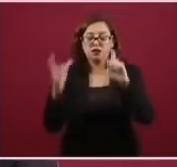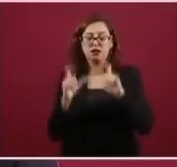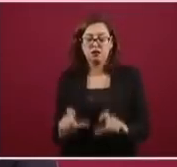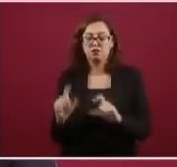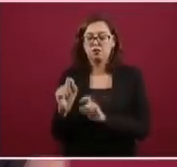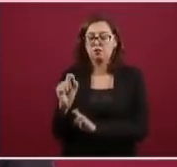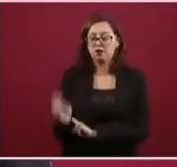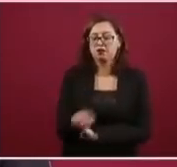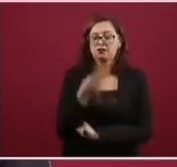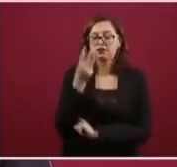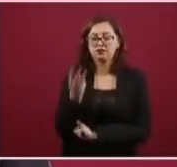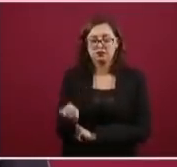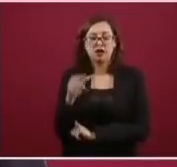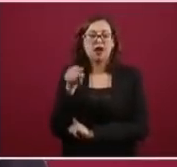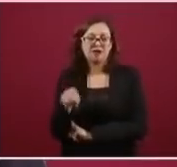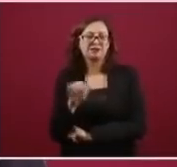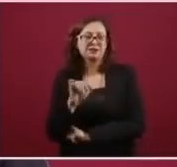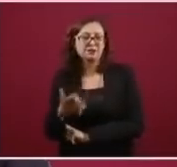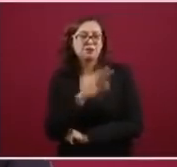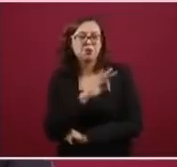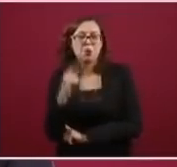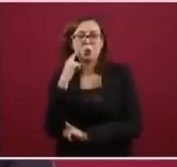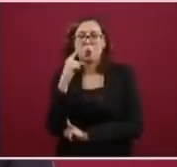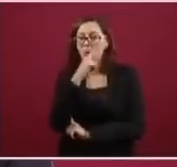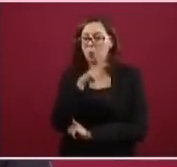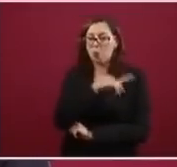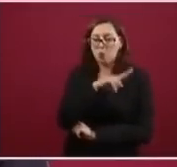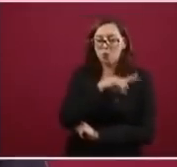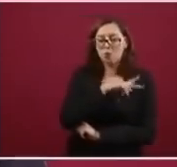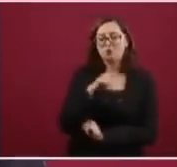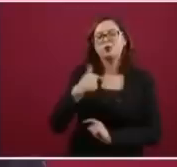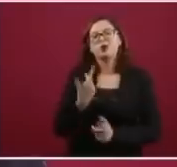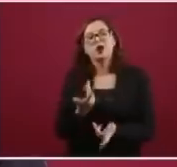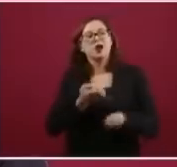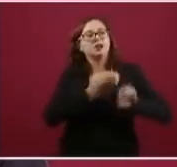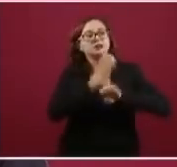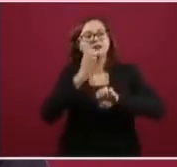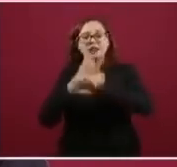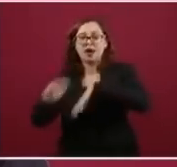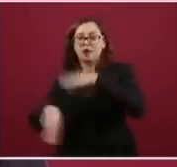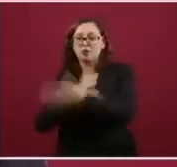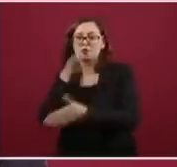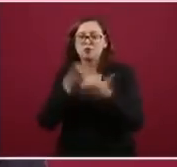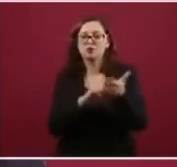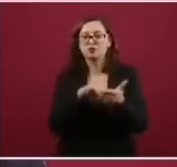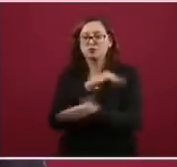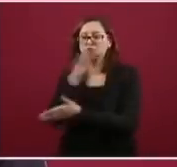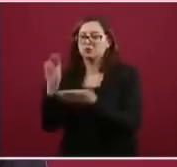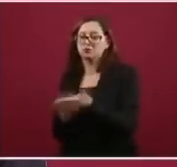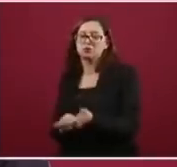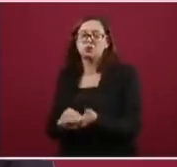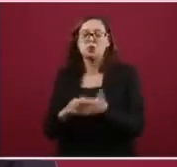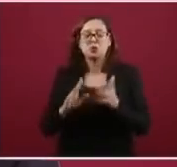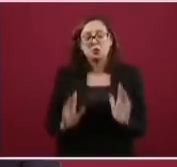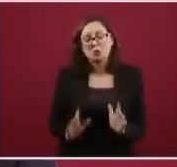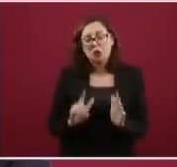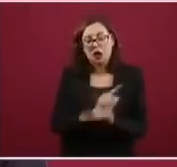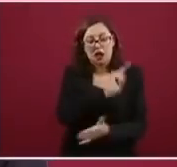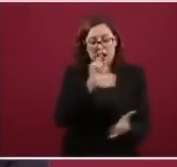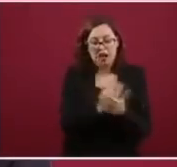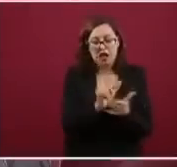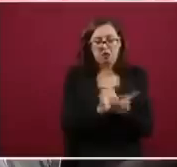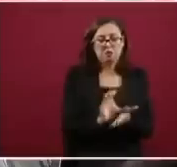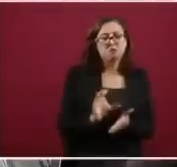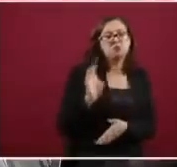donde donde donde había distribuciones a las entidades y algunos municipios que podían ser asociadas a